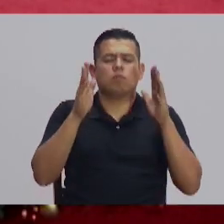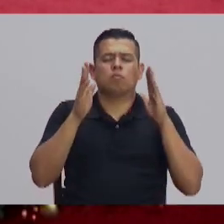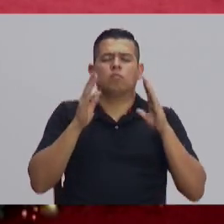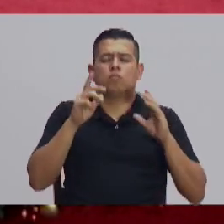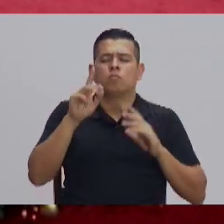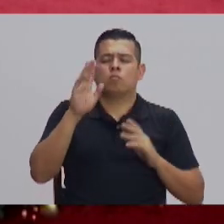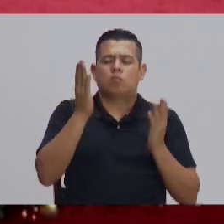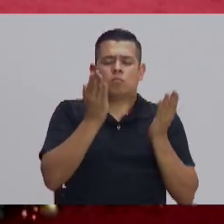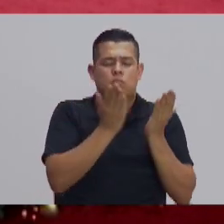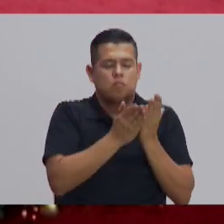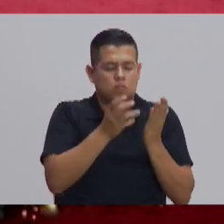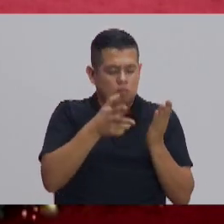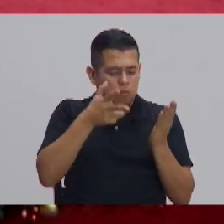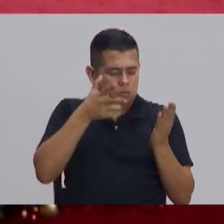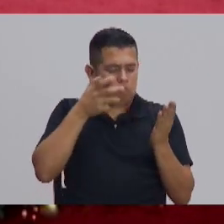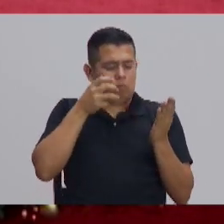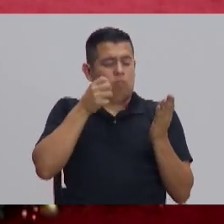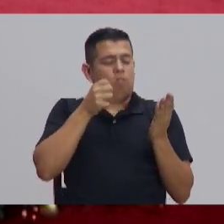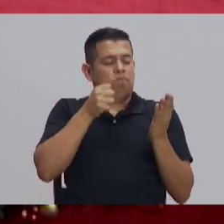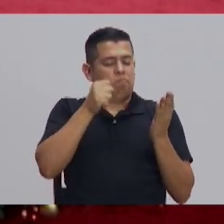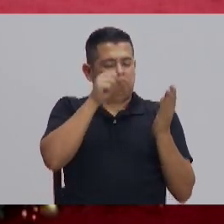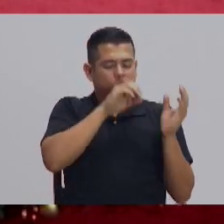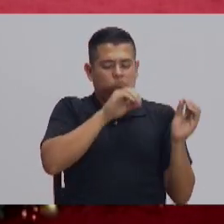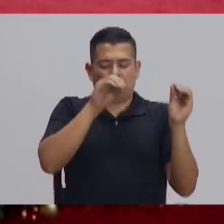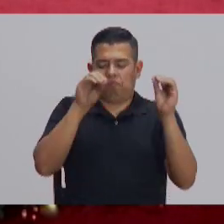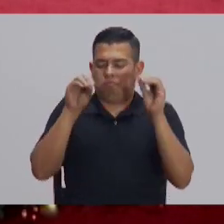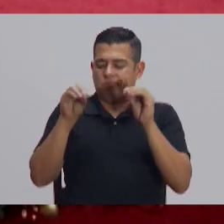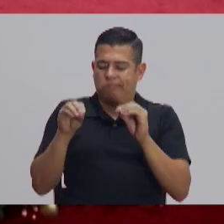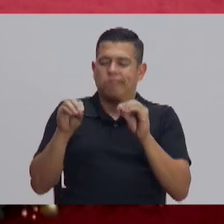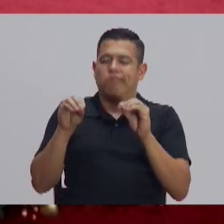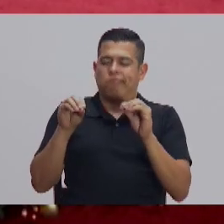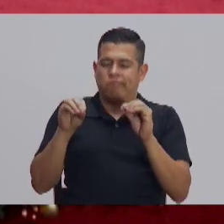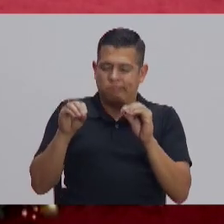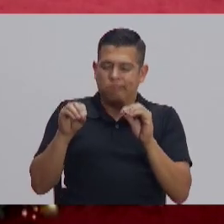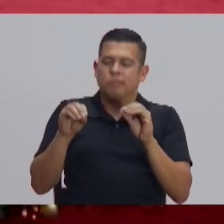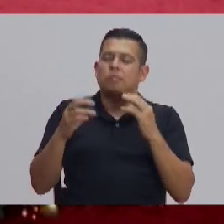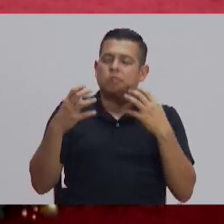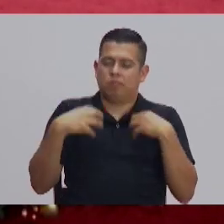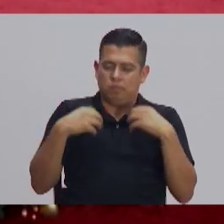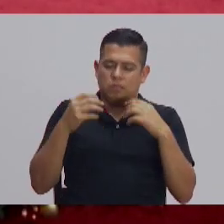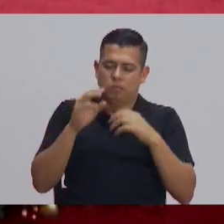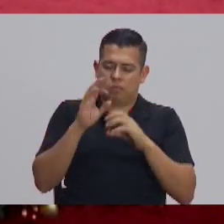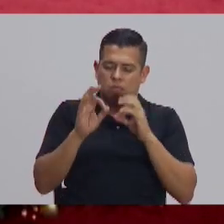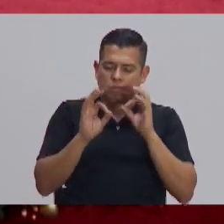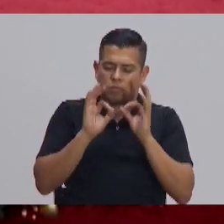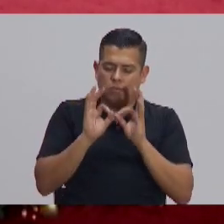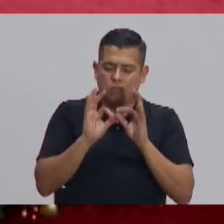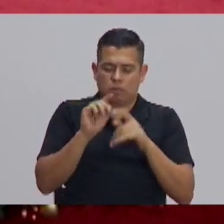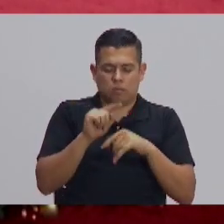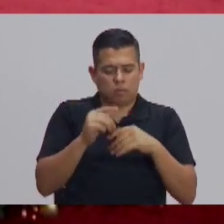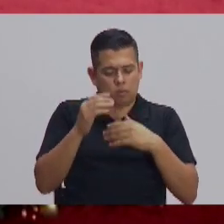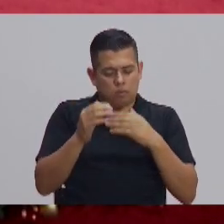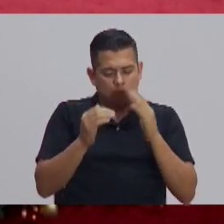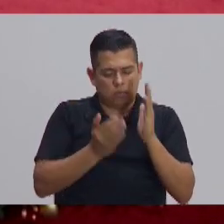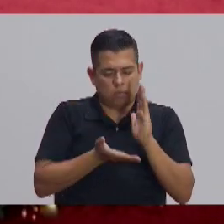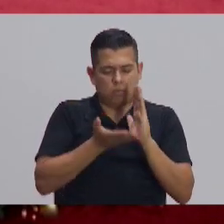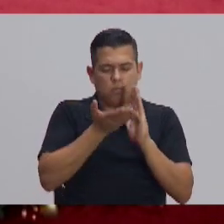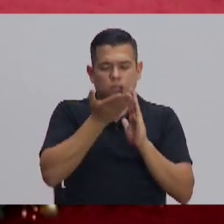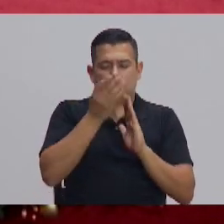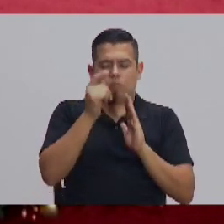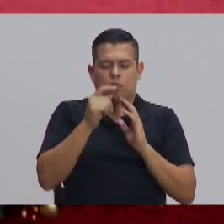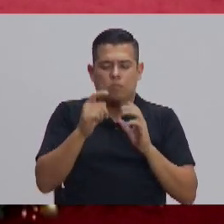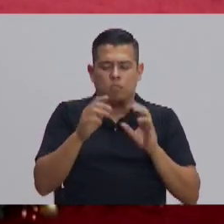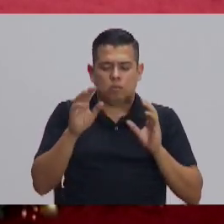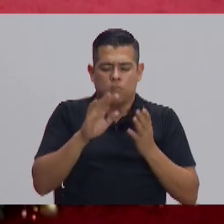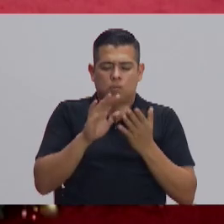en tu palabra podamos ponerlo en práctica y podamos seguir edificando nos y creciendo